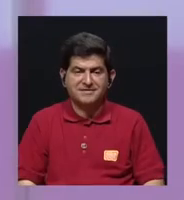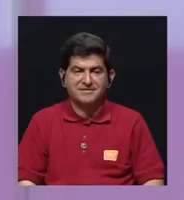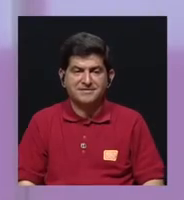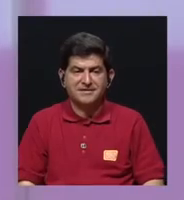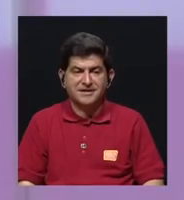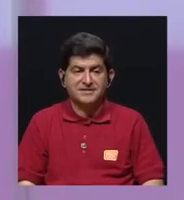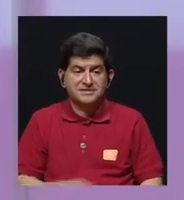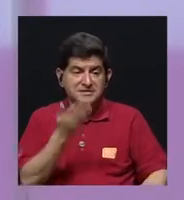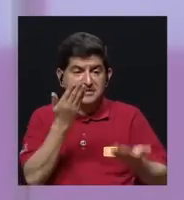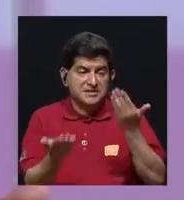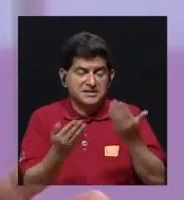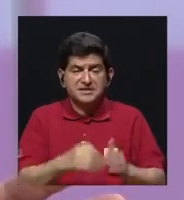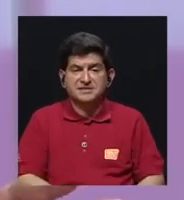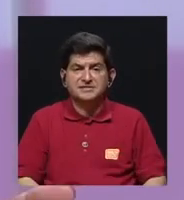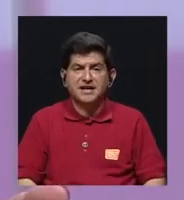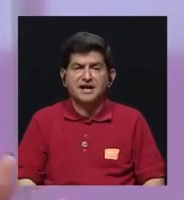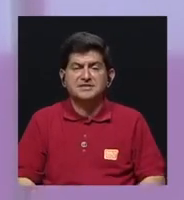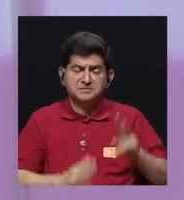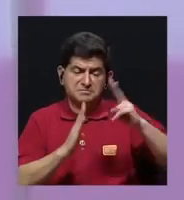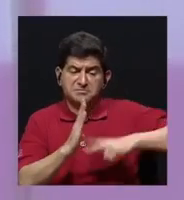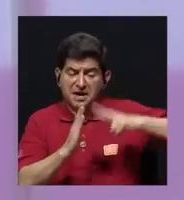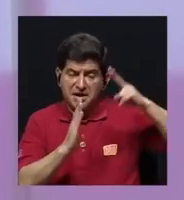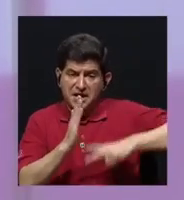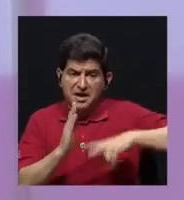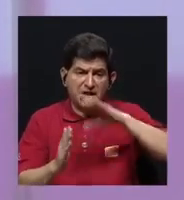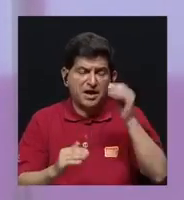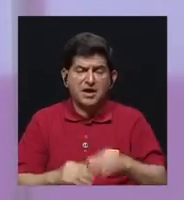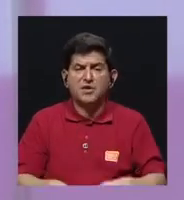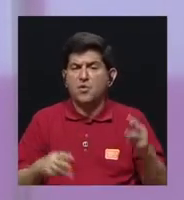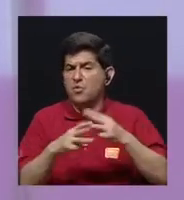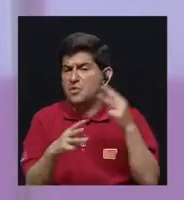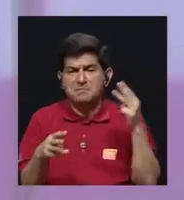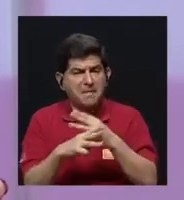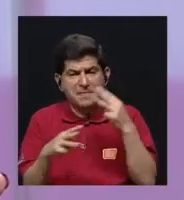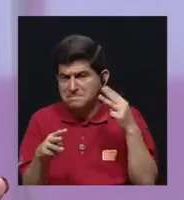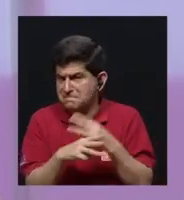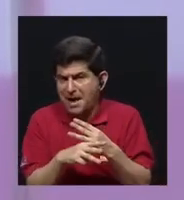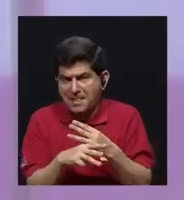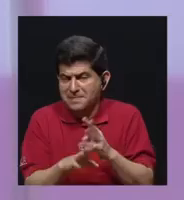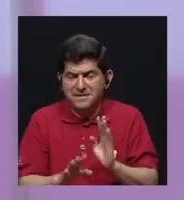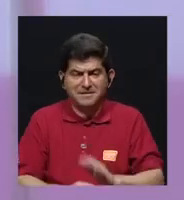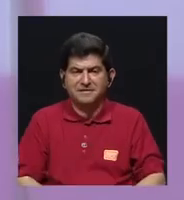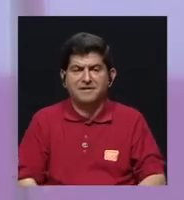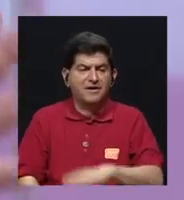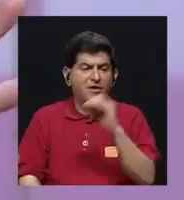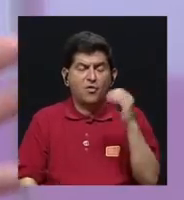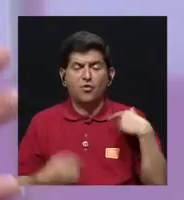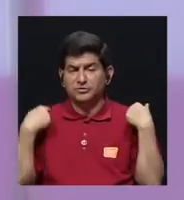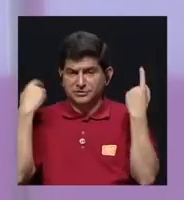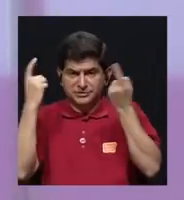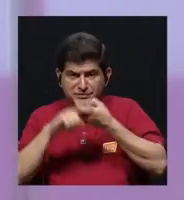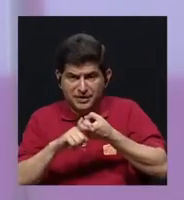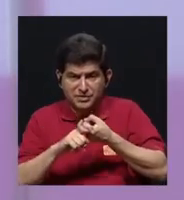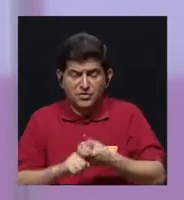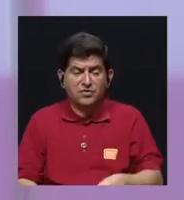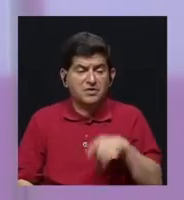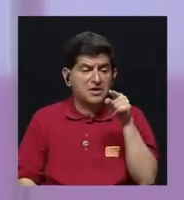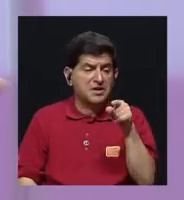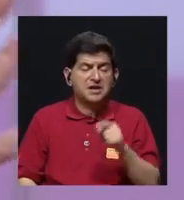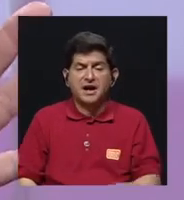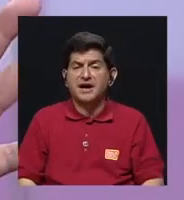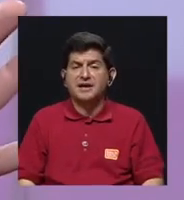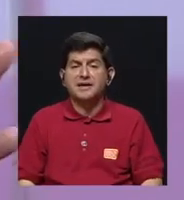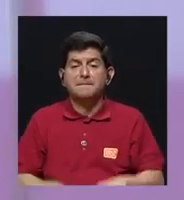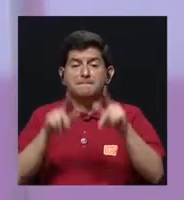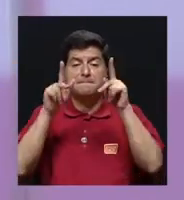hay sea la lectura o sea de matemática o de español, y ponen libritos así para que